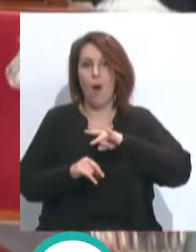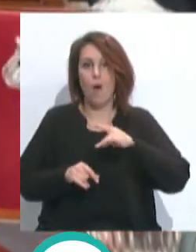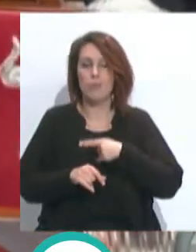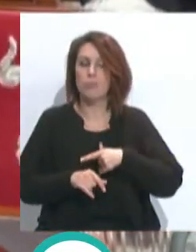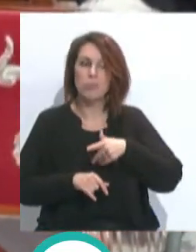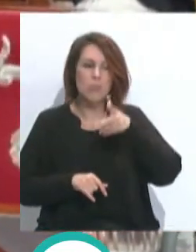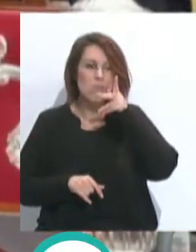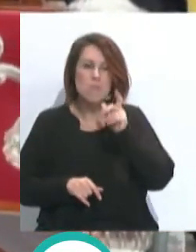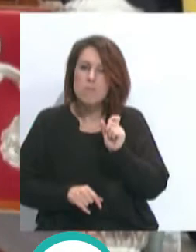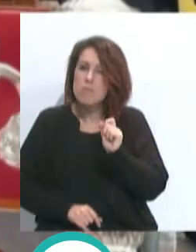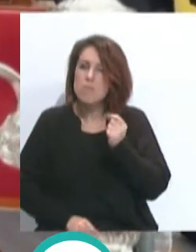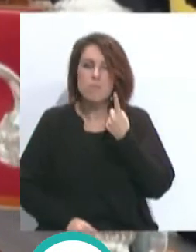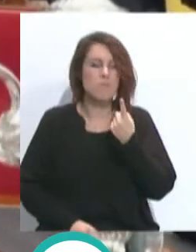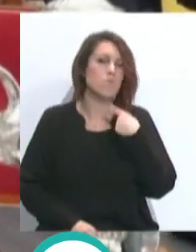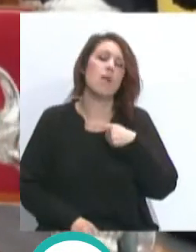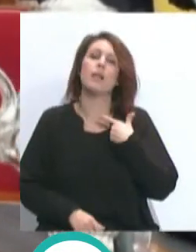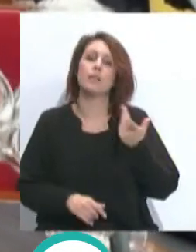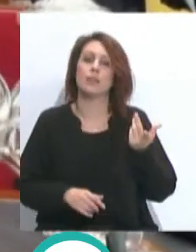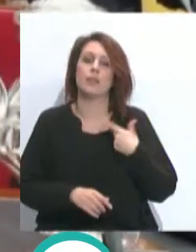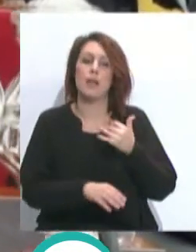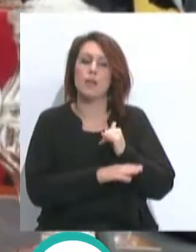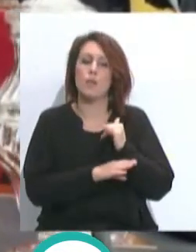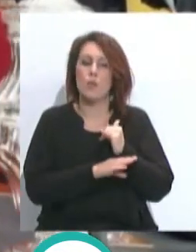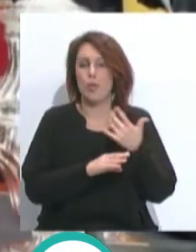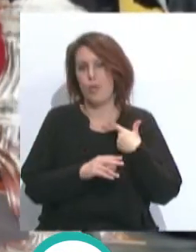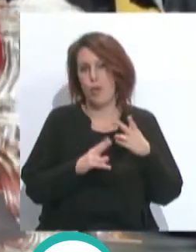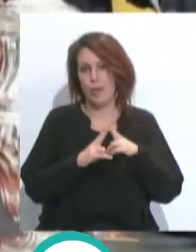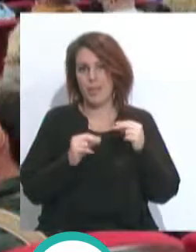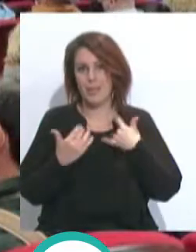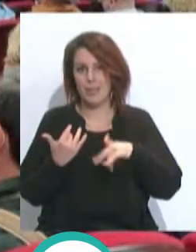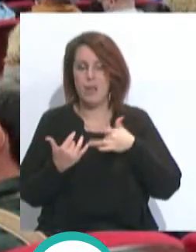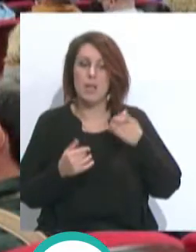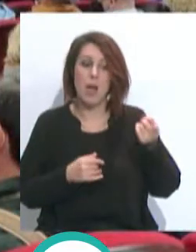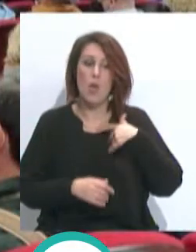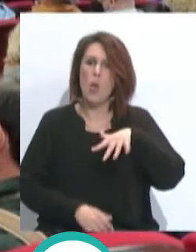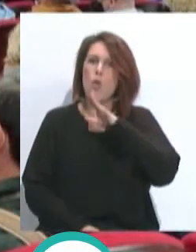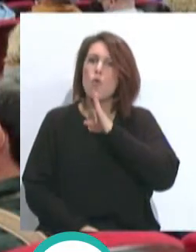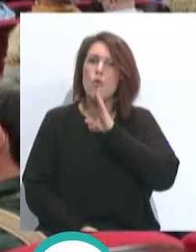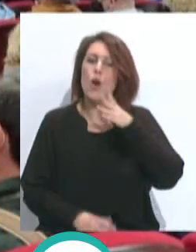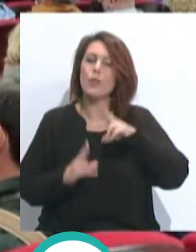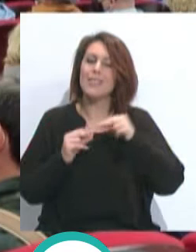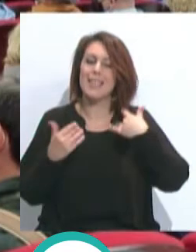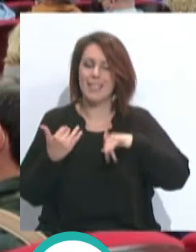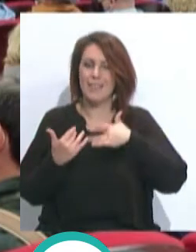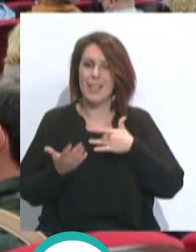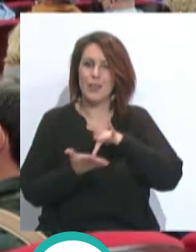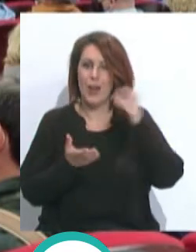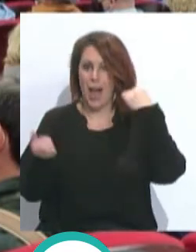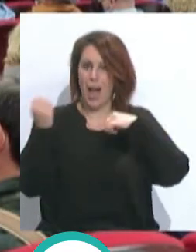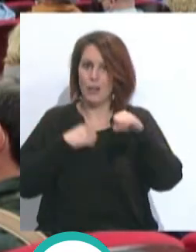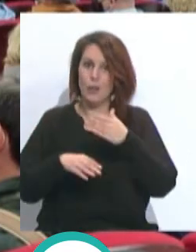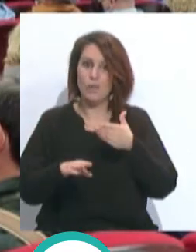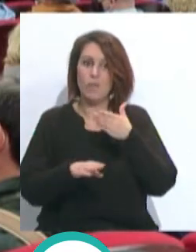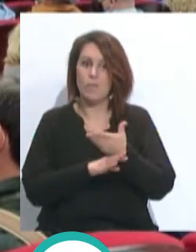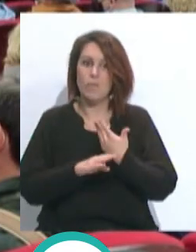alta distinción de la institución académica hispalense. El acto solemne se ha celebrado en el Paraninfo de la Universidad Sevillana con la asistencia